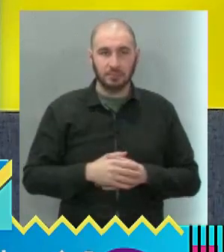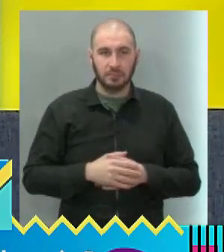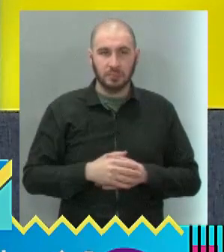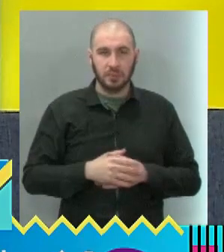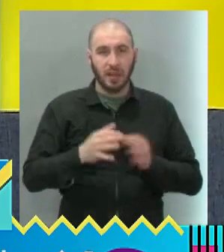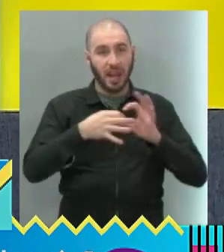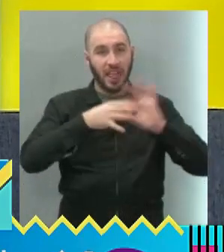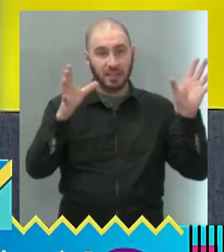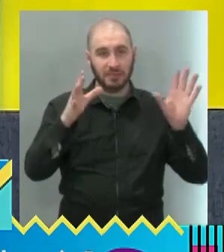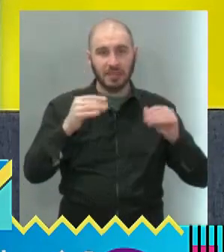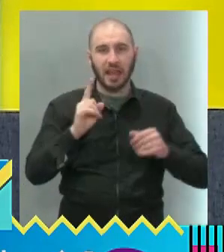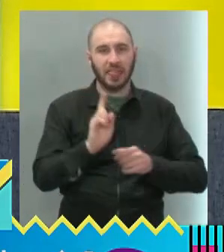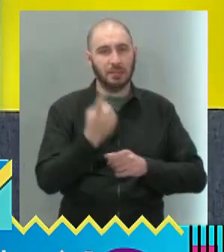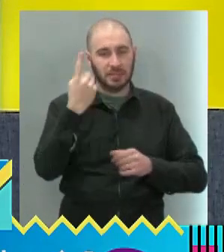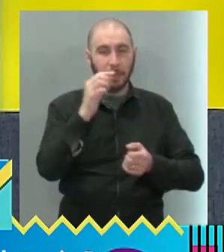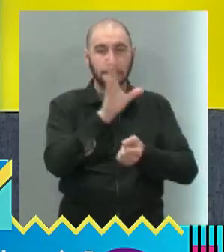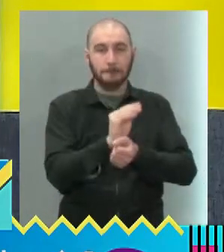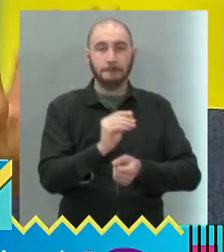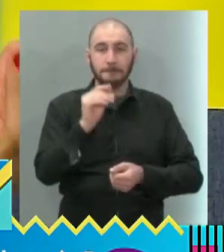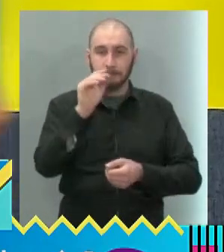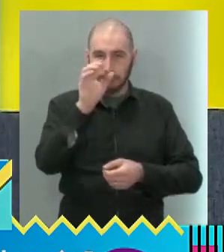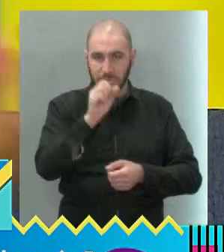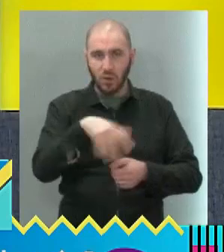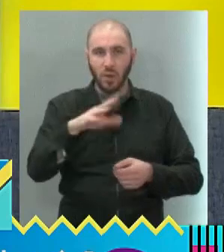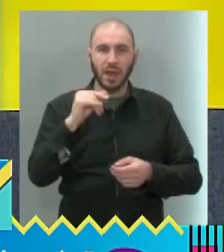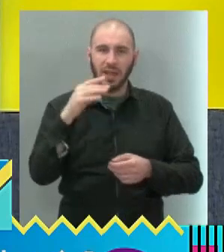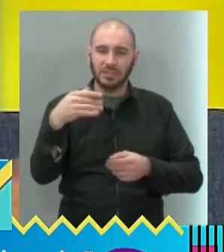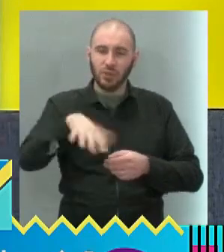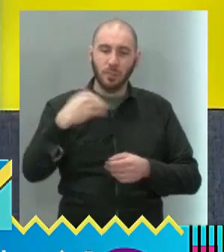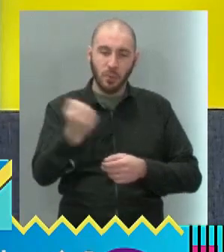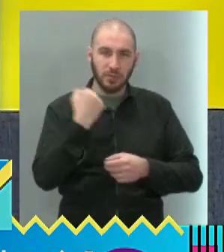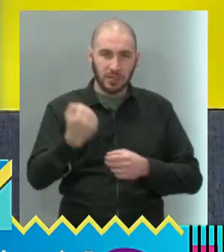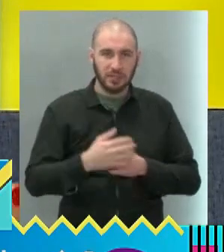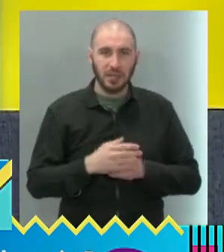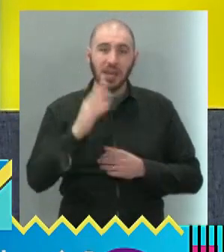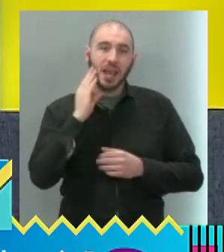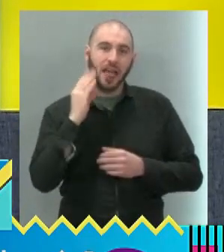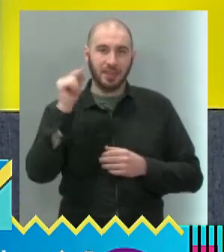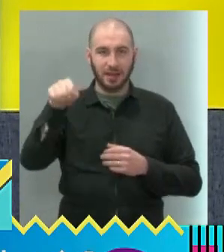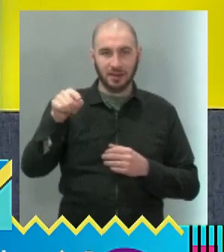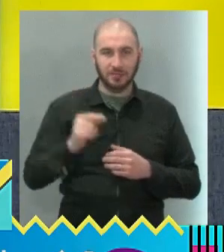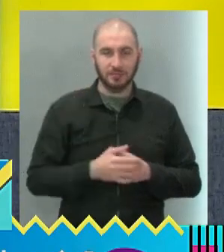ya libres, independientes de un país, bueno, de la metrópoli tan importante, ¿no?, de Gran Bretaña.